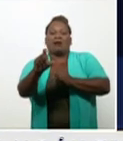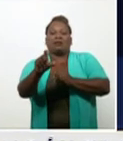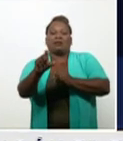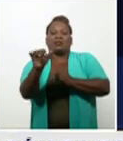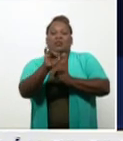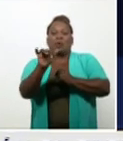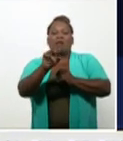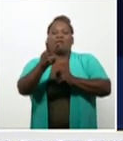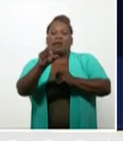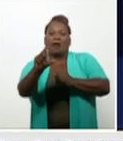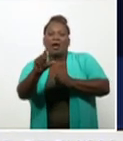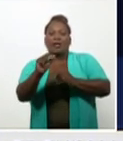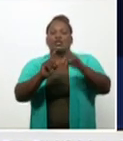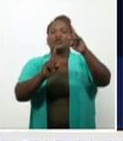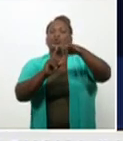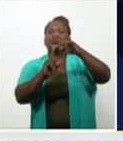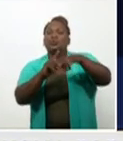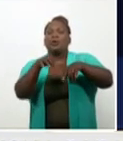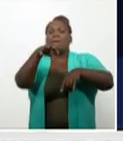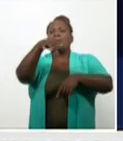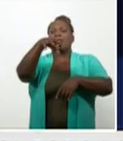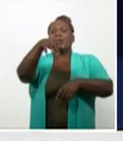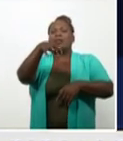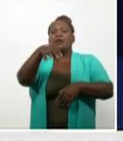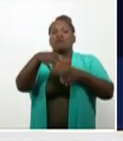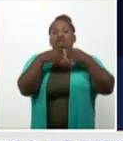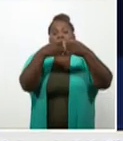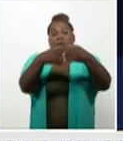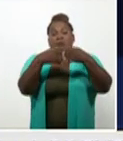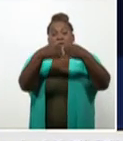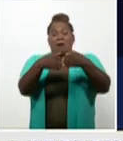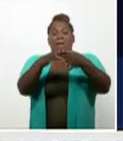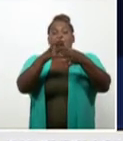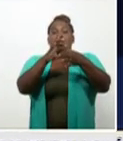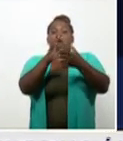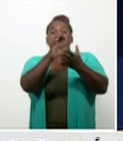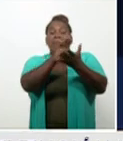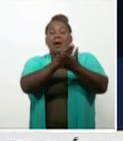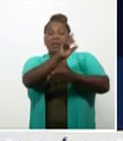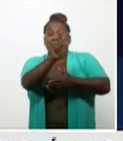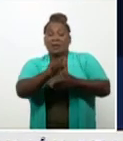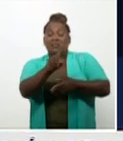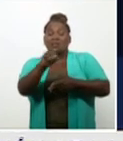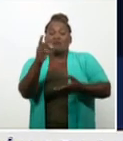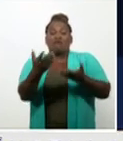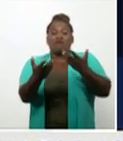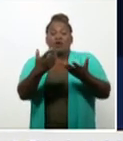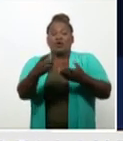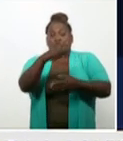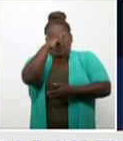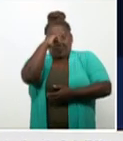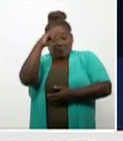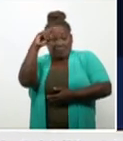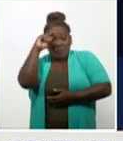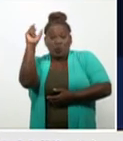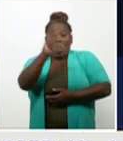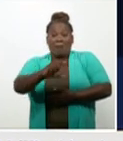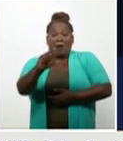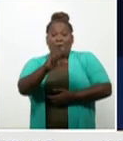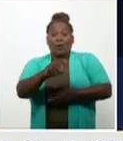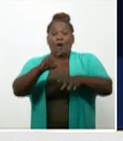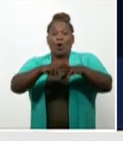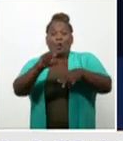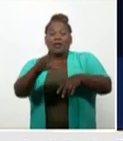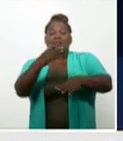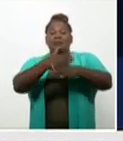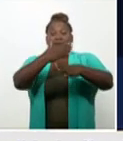Las Tunas, Pinar del Río, Granma, Mayabeque, Cienfuegos, Santi Espíritu, Camagüey, Holguín, Santiago de